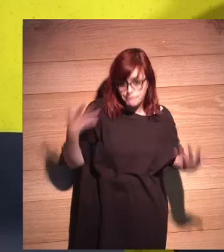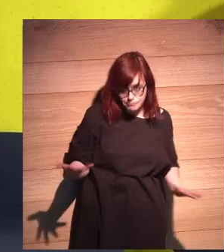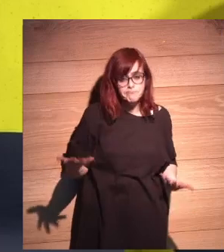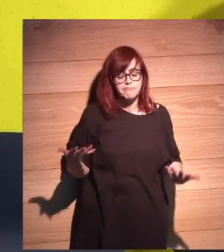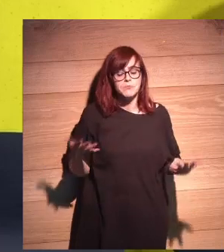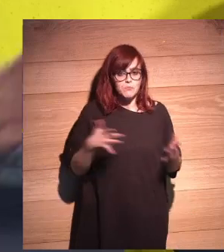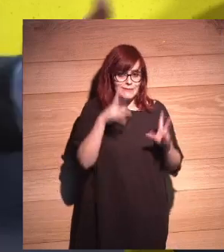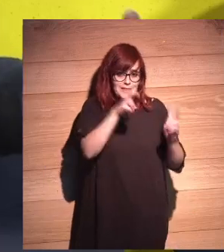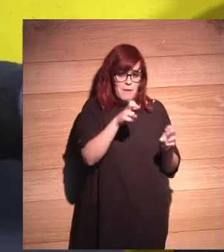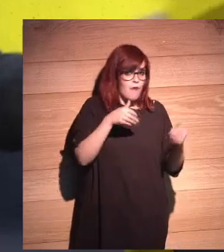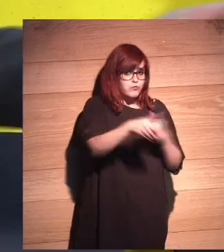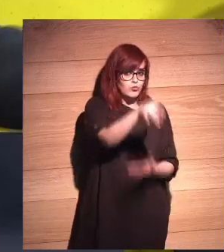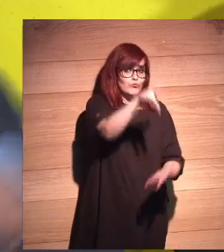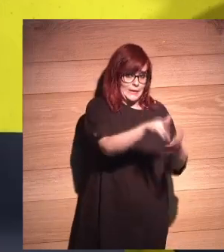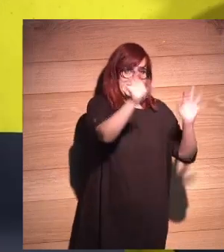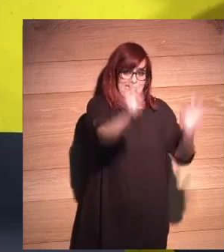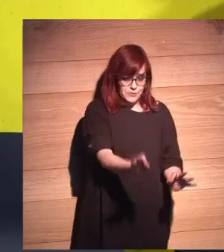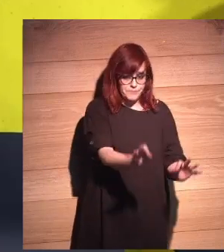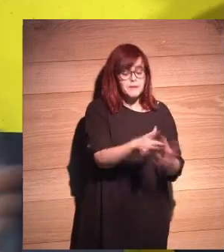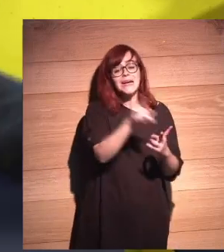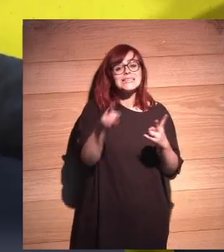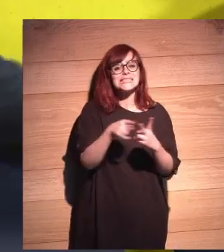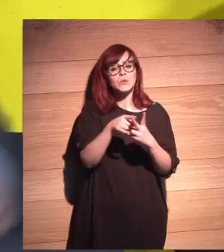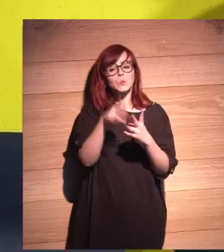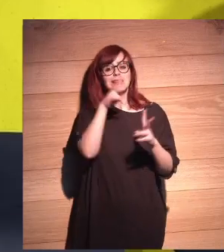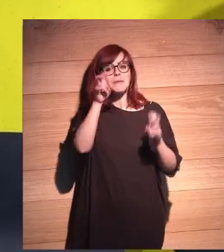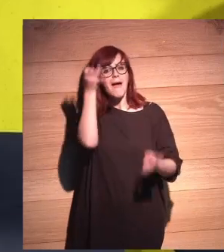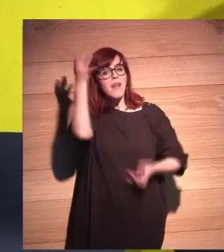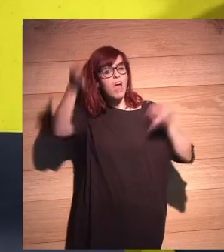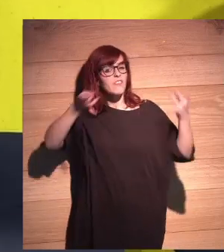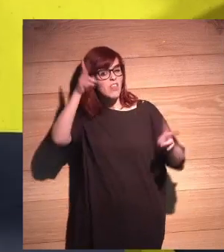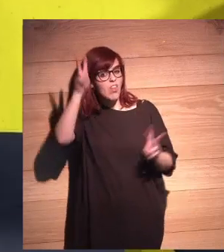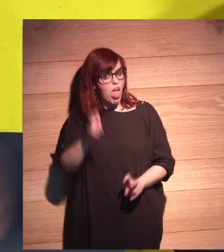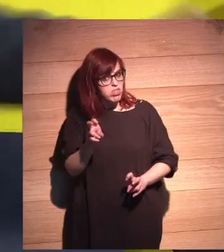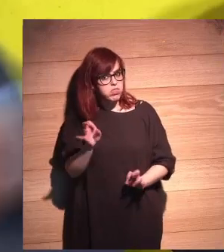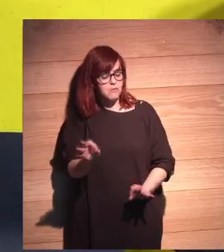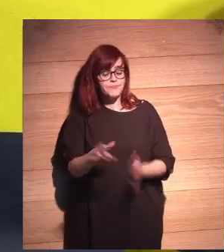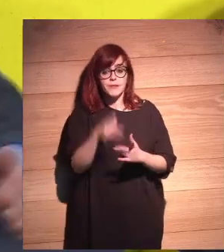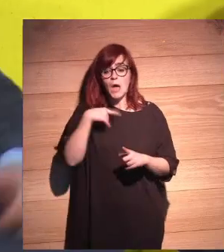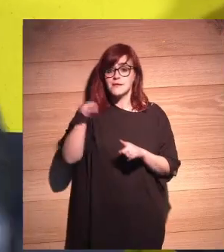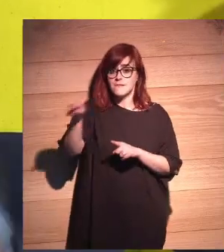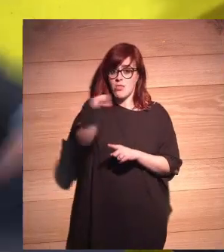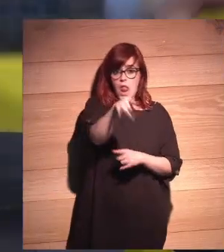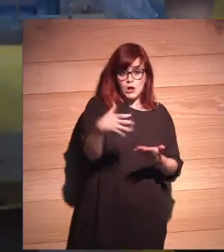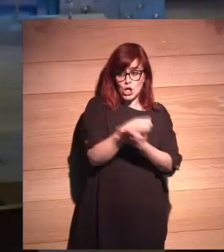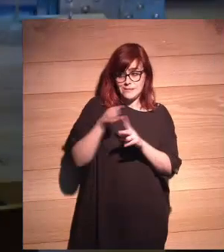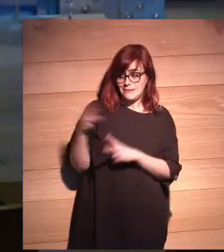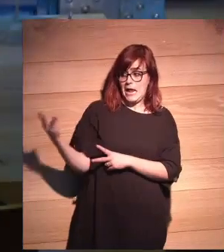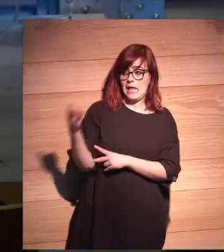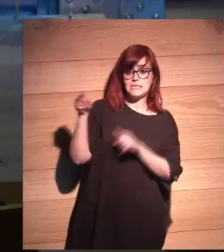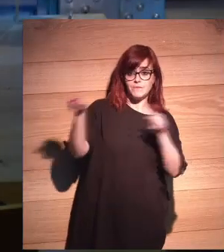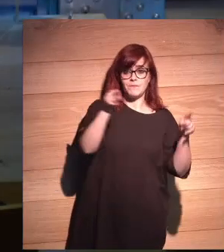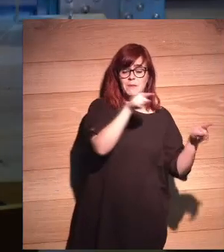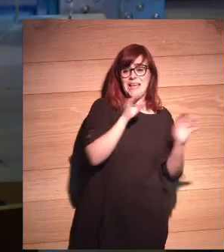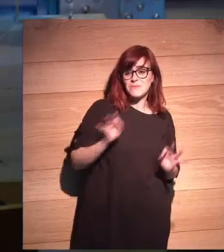tratará sin duda. Y de la segunda parte de la creatividad me atrevería a señalar a todos, a las tres, pero